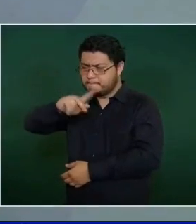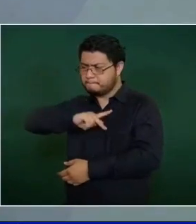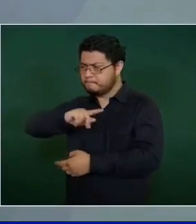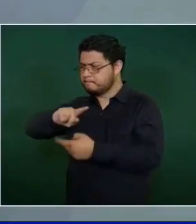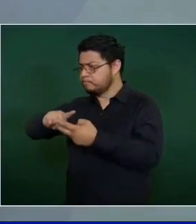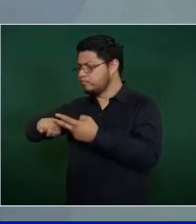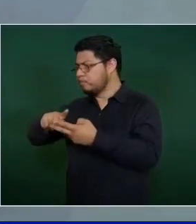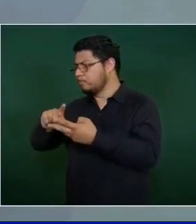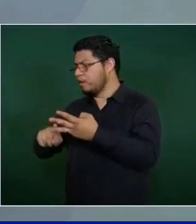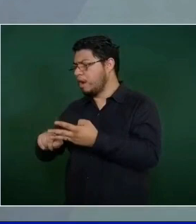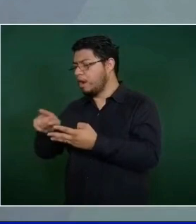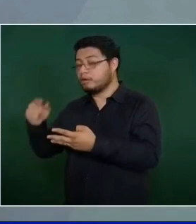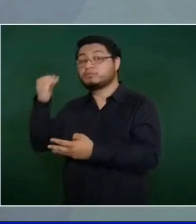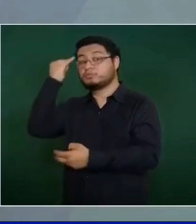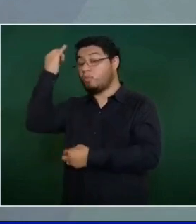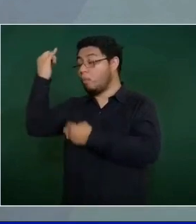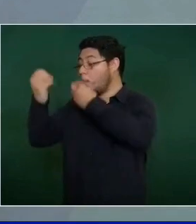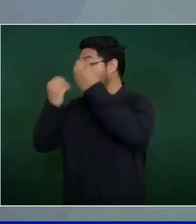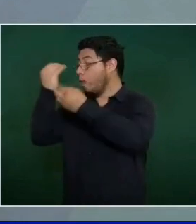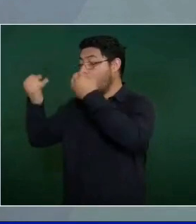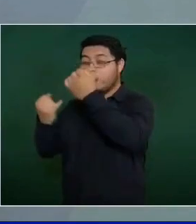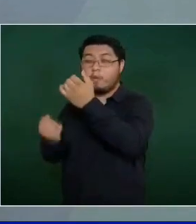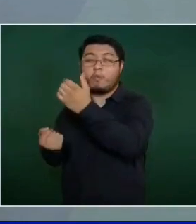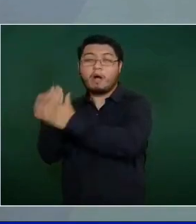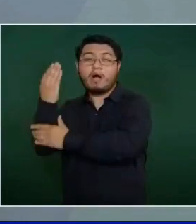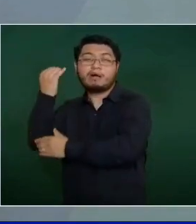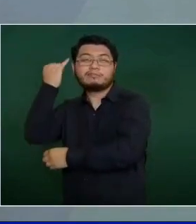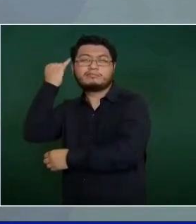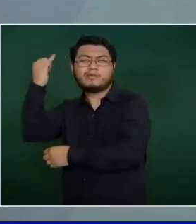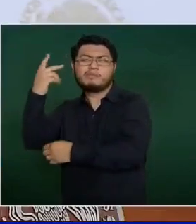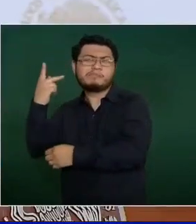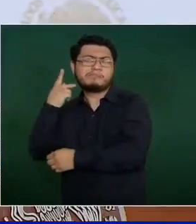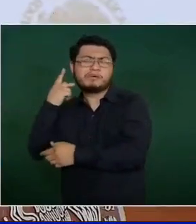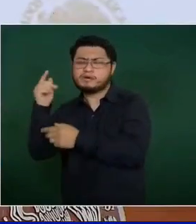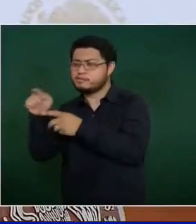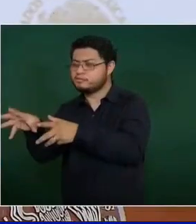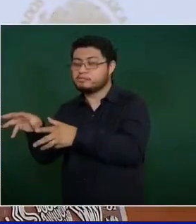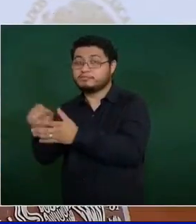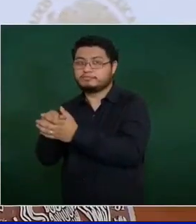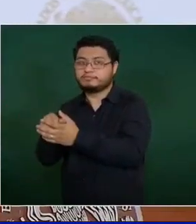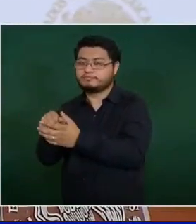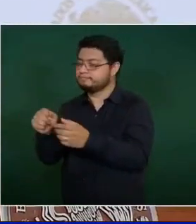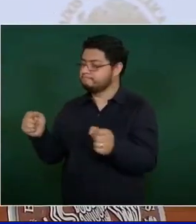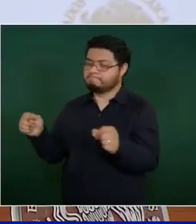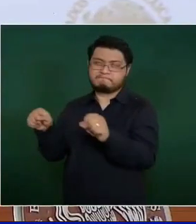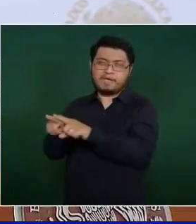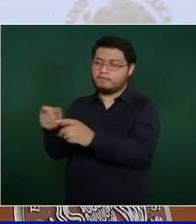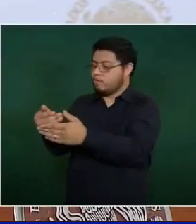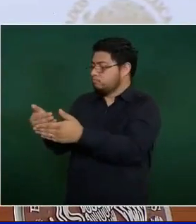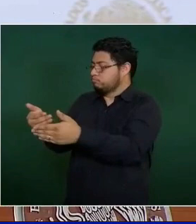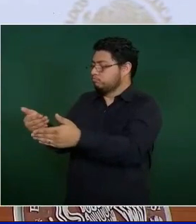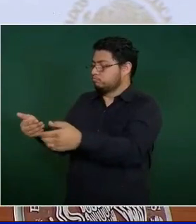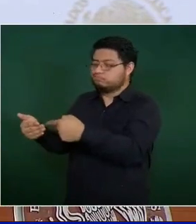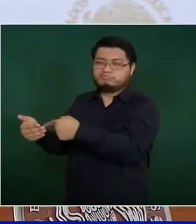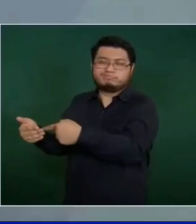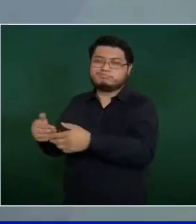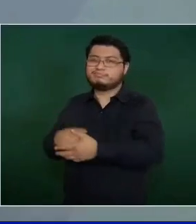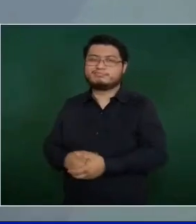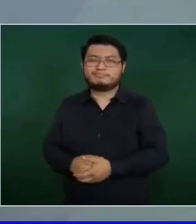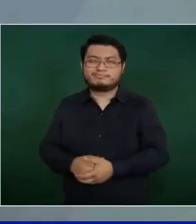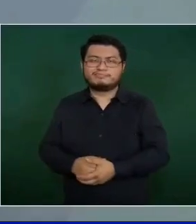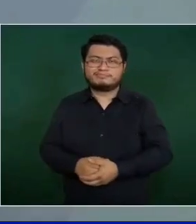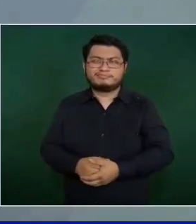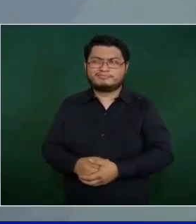el neoliberalismo, pero el tronco es el conservadurismo. Por eso cuando